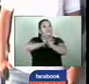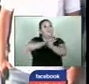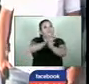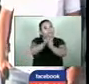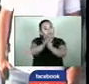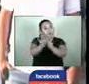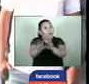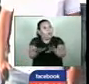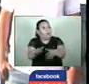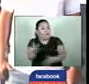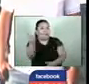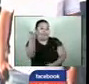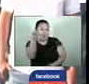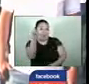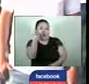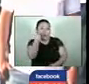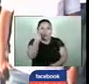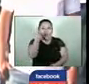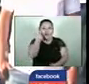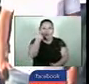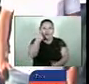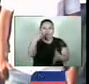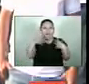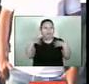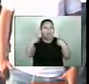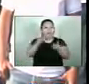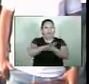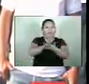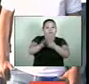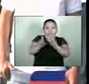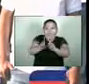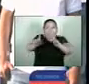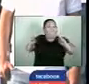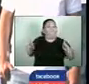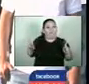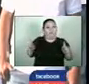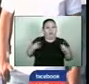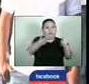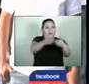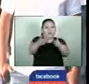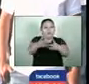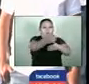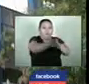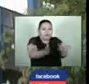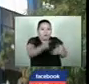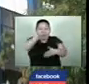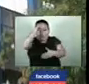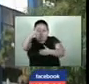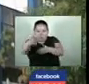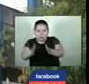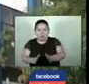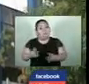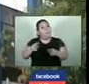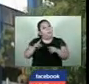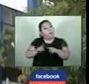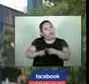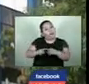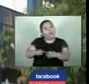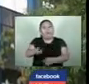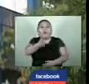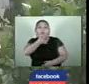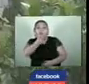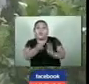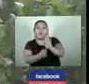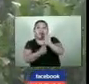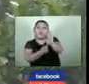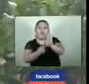por no cumplir el distanciamiento social en las diferentes áreas de trabajo. ¿Pero qué dijeron los voceros de